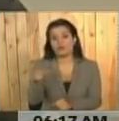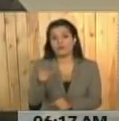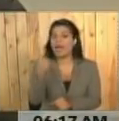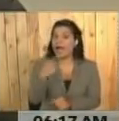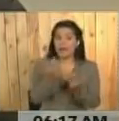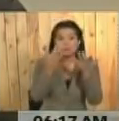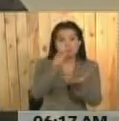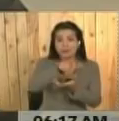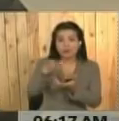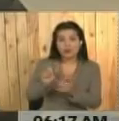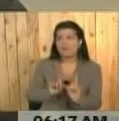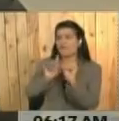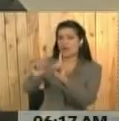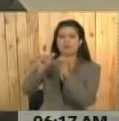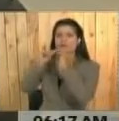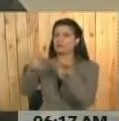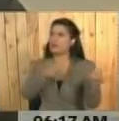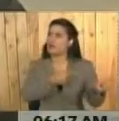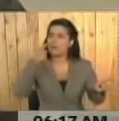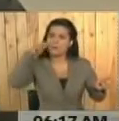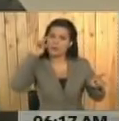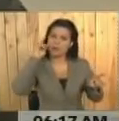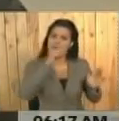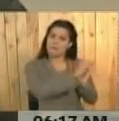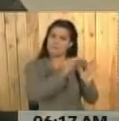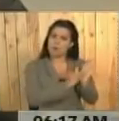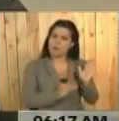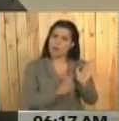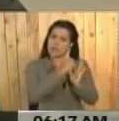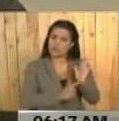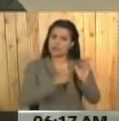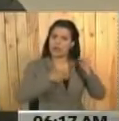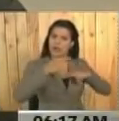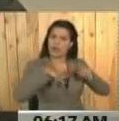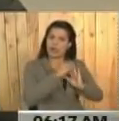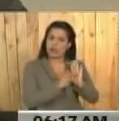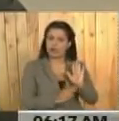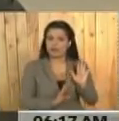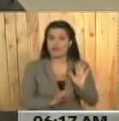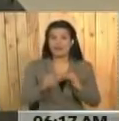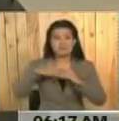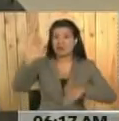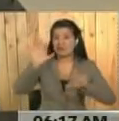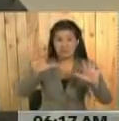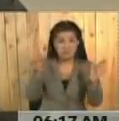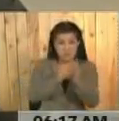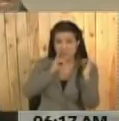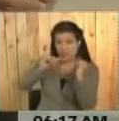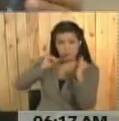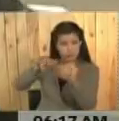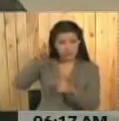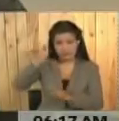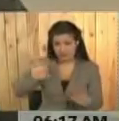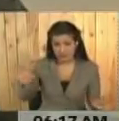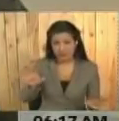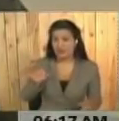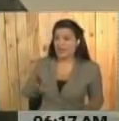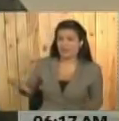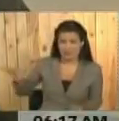usurparon su firma o firmas de familiares que están fallecidos hay más de 10,000 denuncias puestas en los tribunales en los Estados